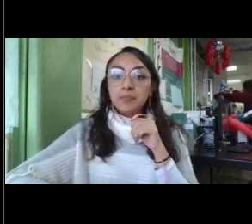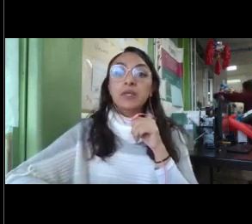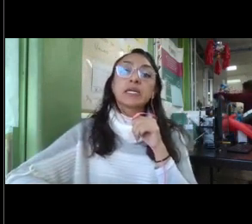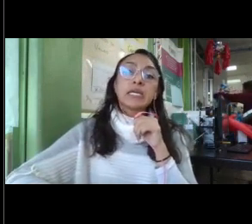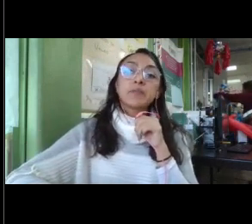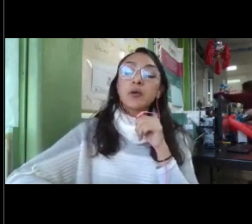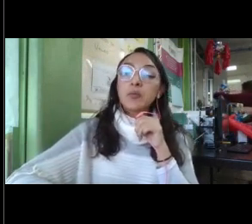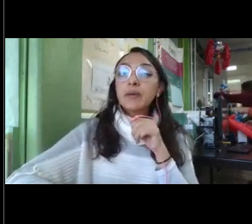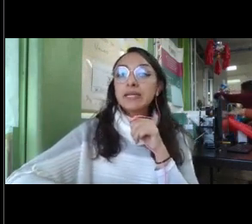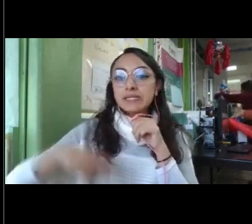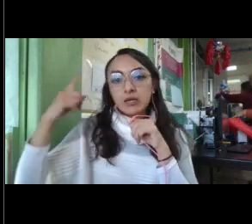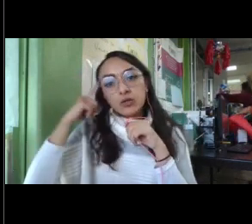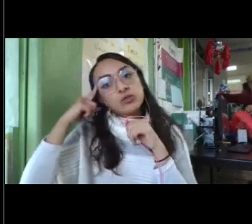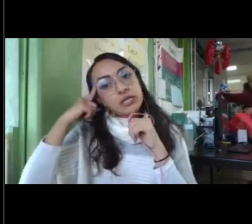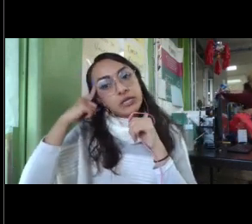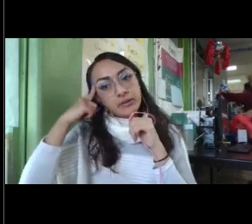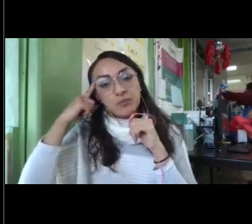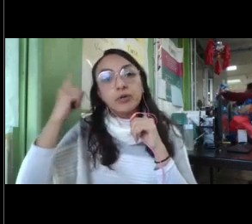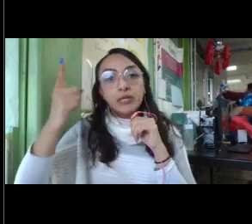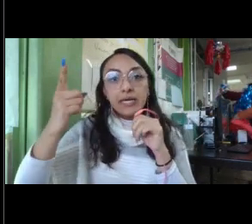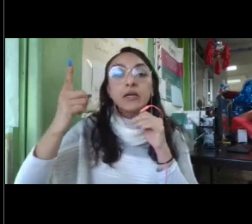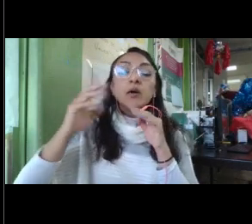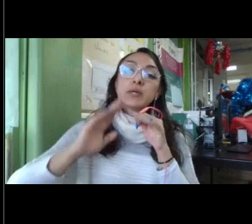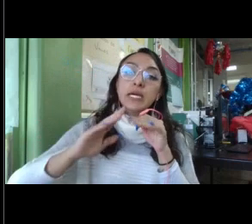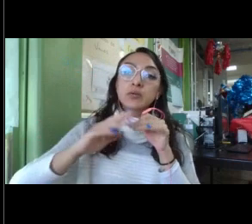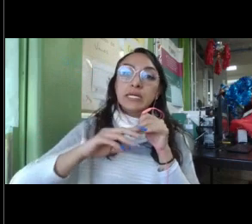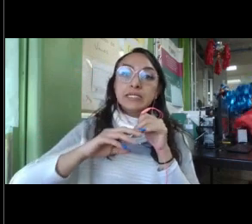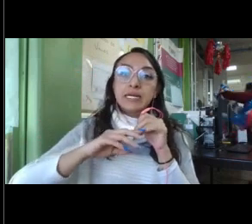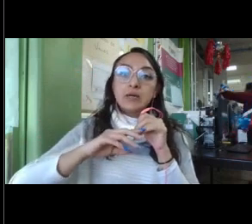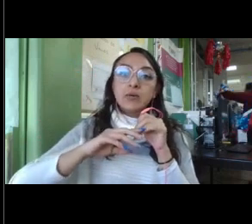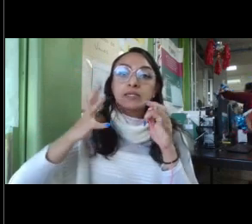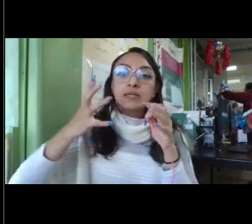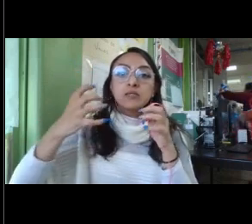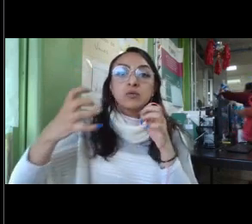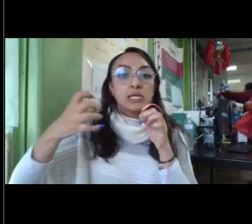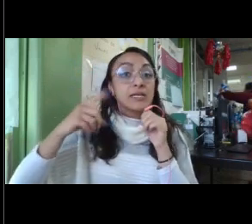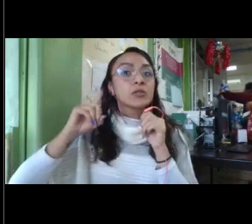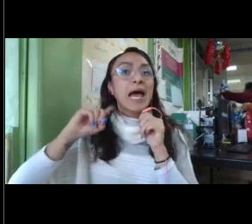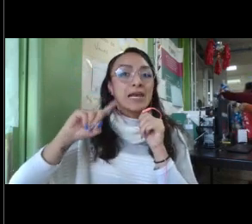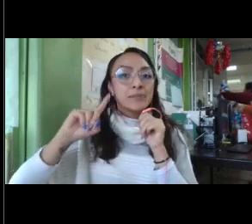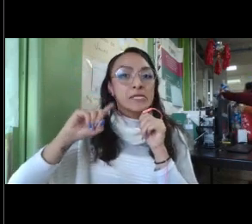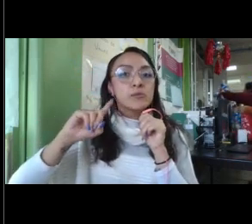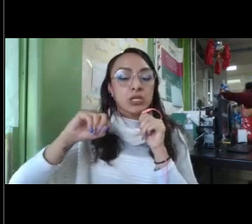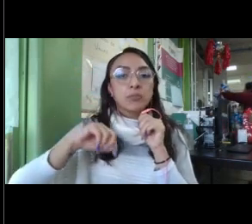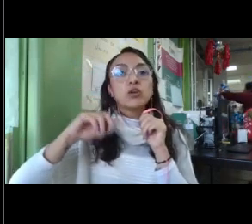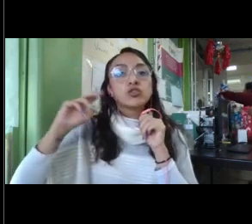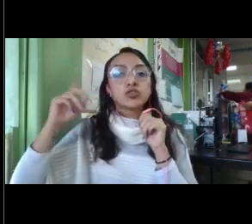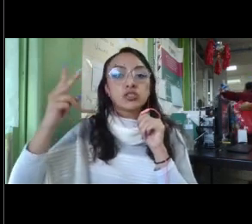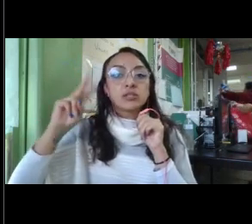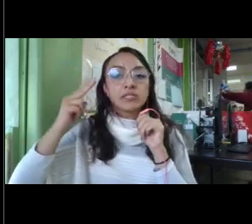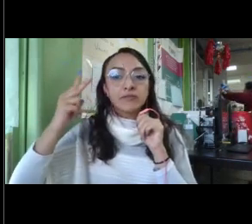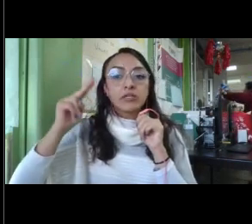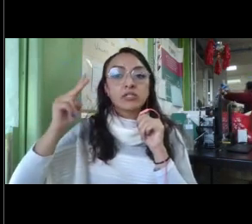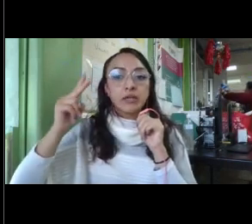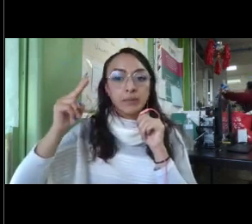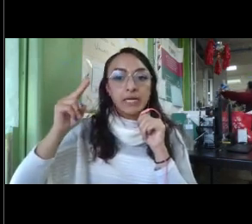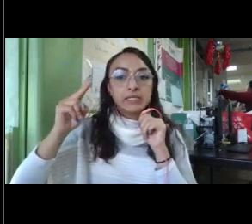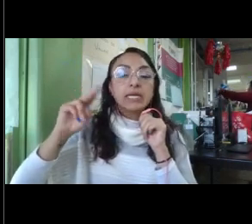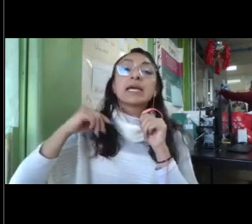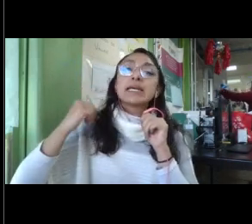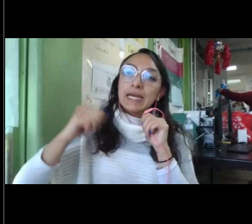efectiva y promueve el desarrollo cerebral. ¿Por qué? Porque al utilizar la lengua de señas utilizamos al mismo tiempo los dos